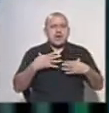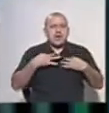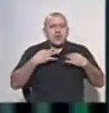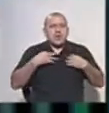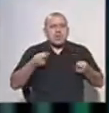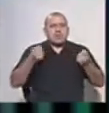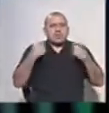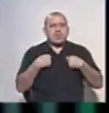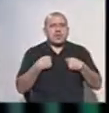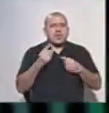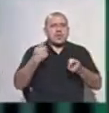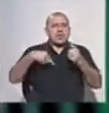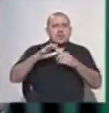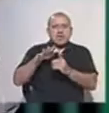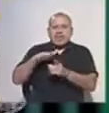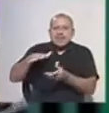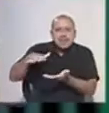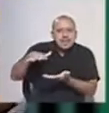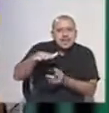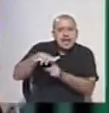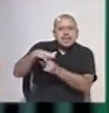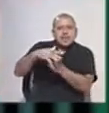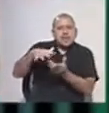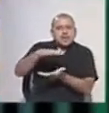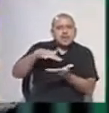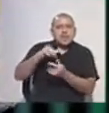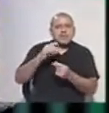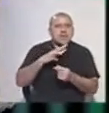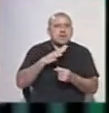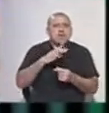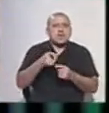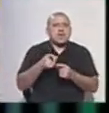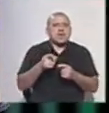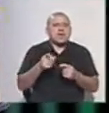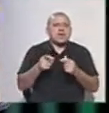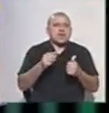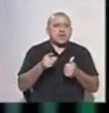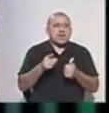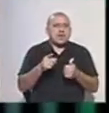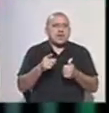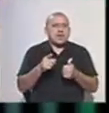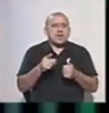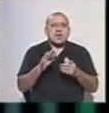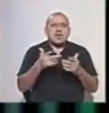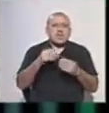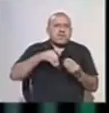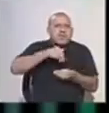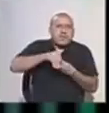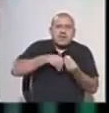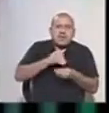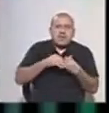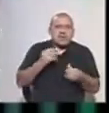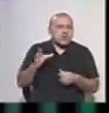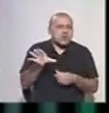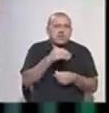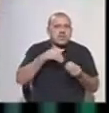entonces que en el ámbito de la murga estaban involucrados e intervenían tangencialmente, parece, las familias, todas las